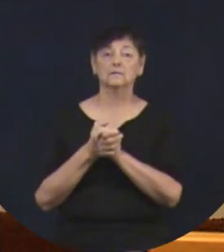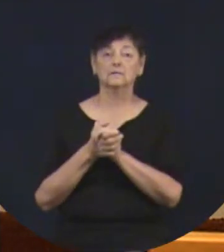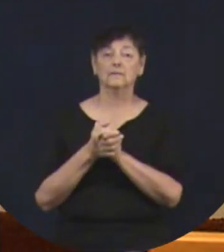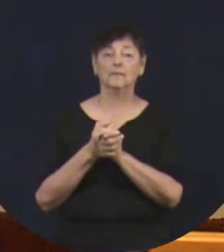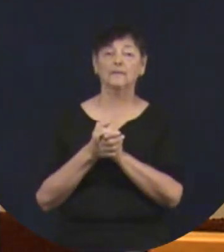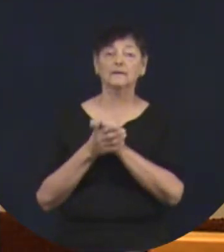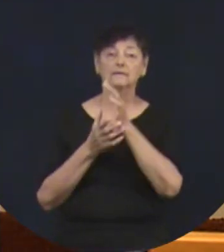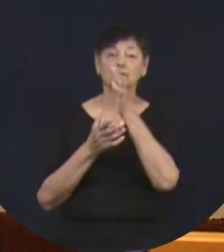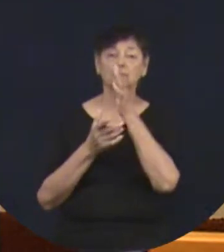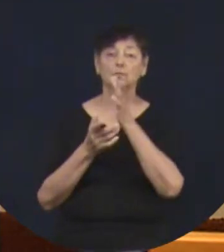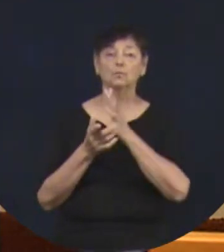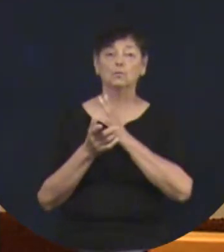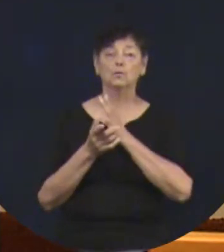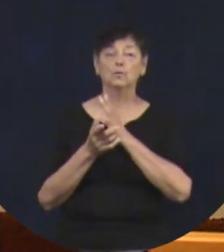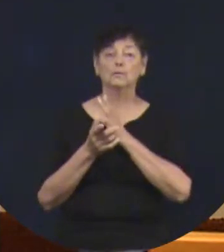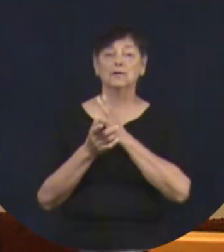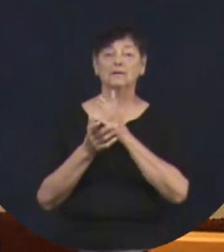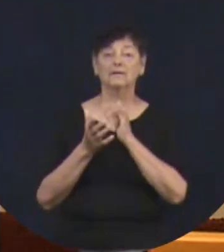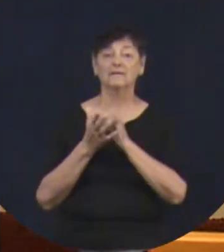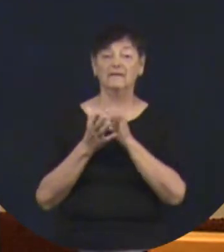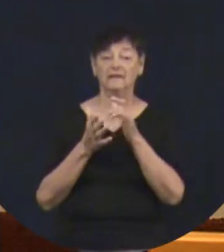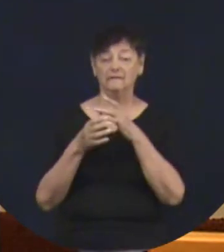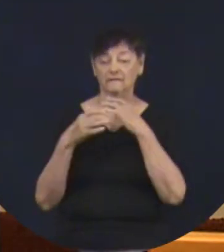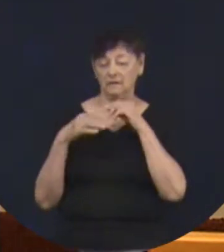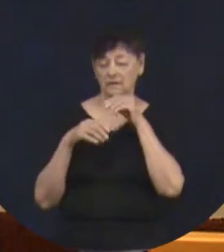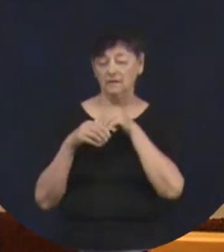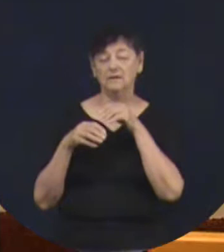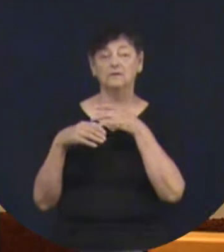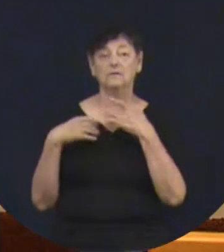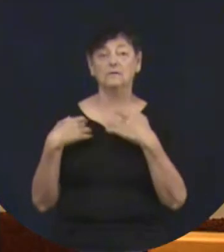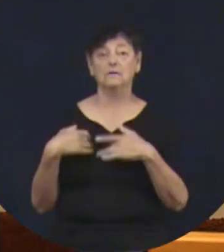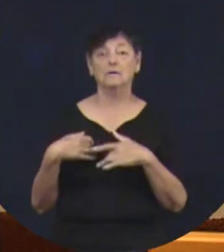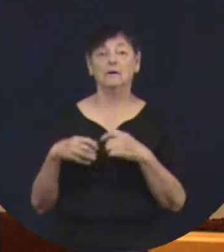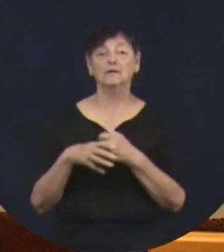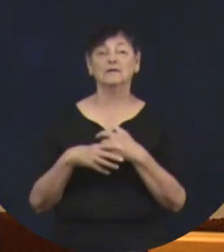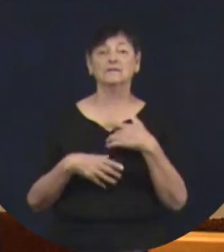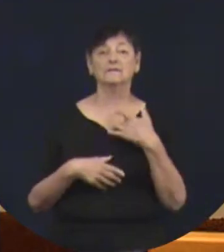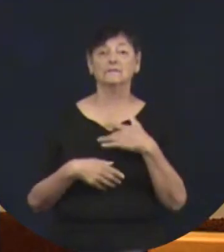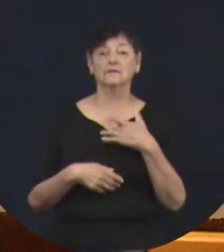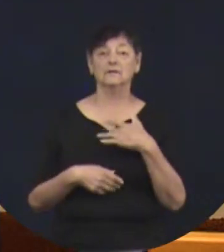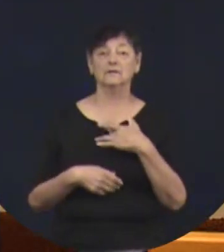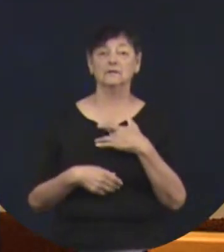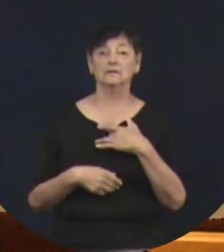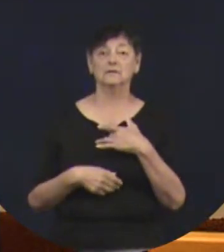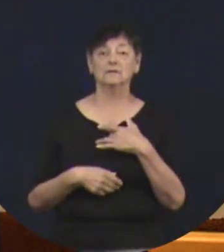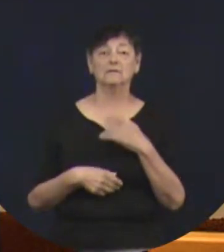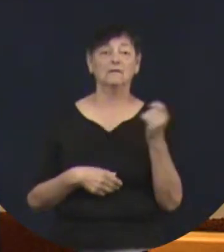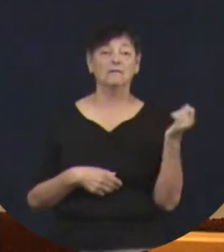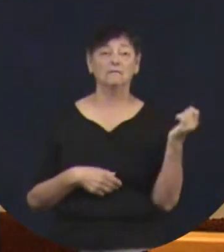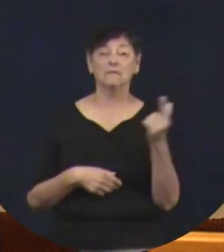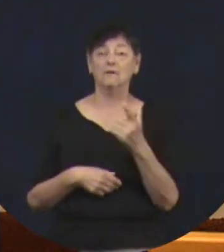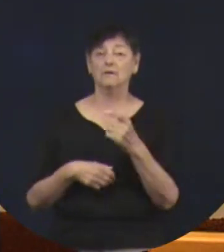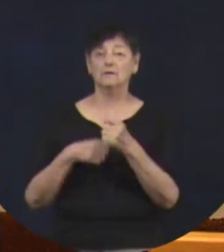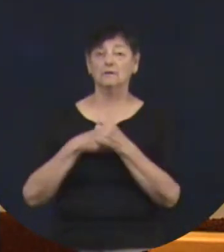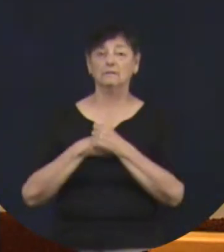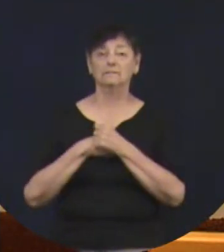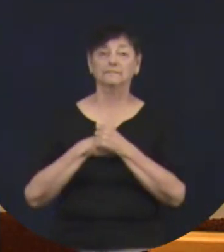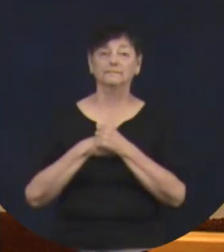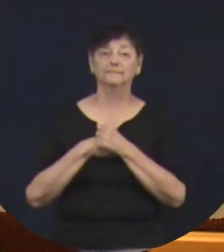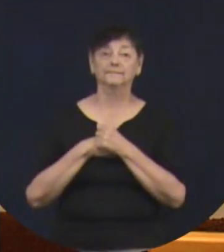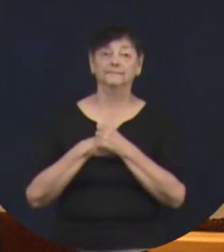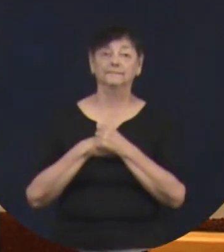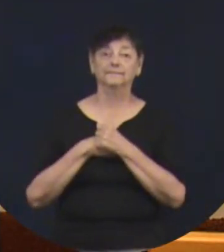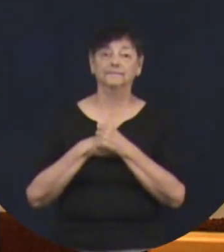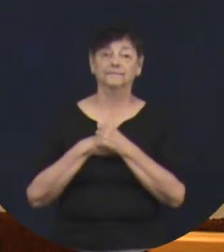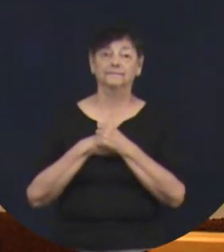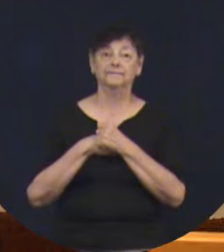es una mujer. Una mujer tiene en su corazón sentimientos de todo amor.